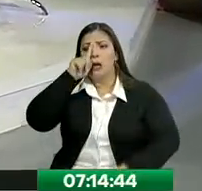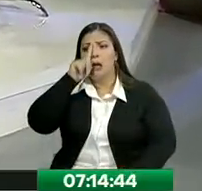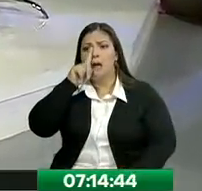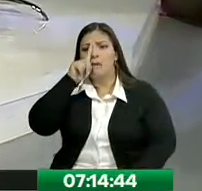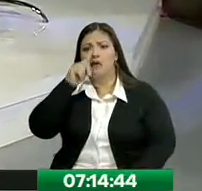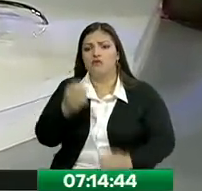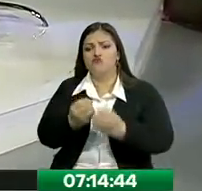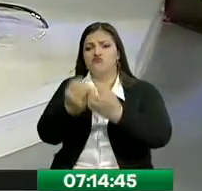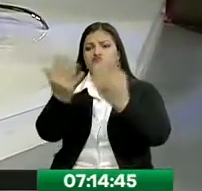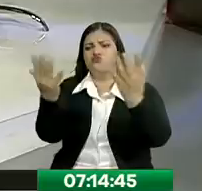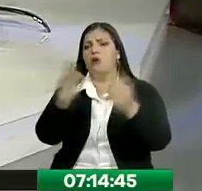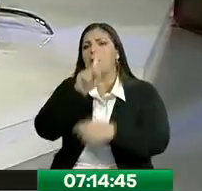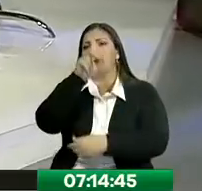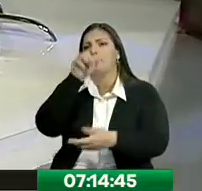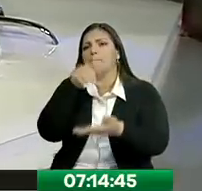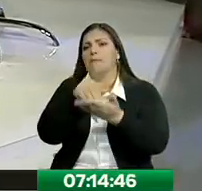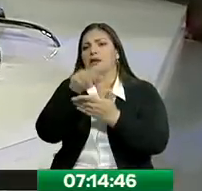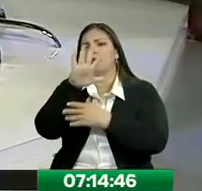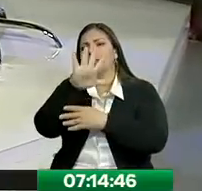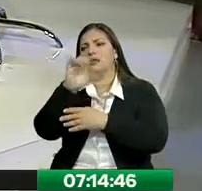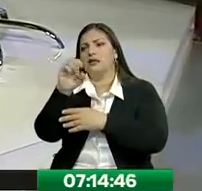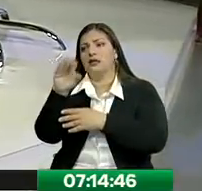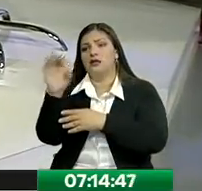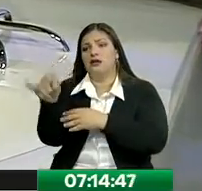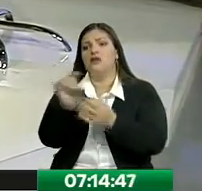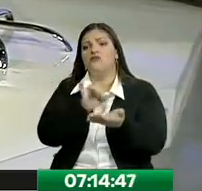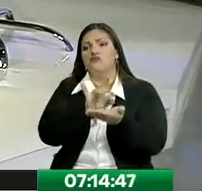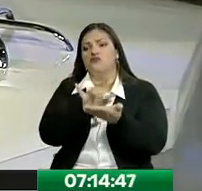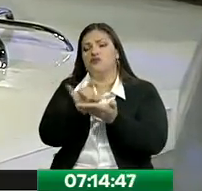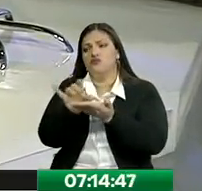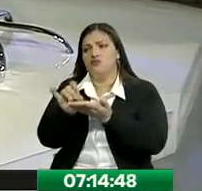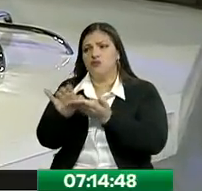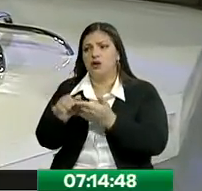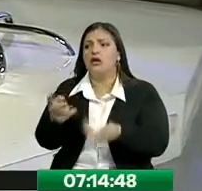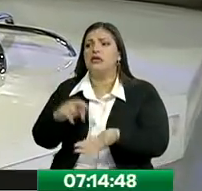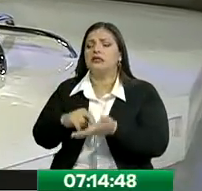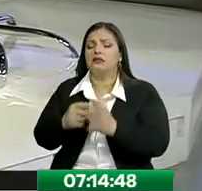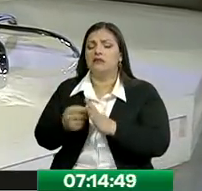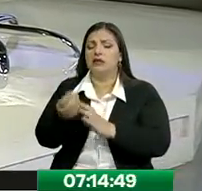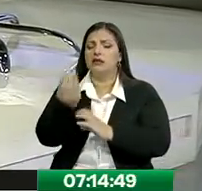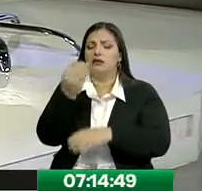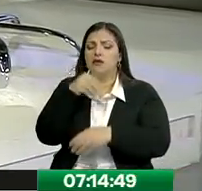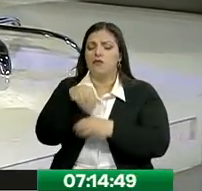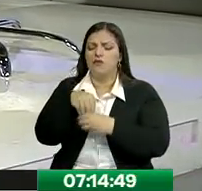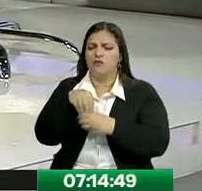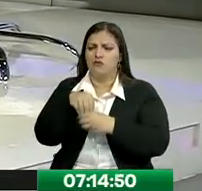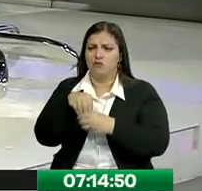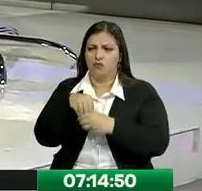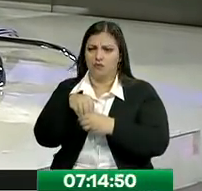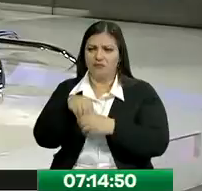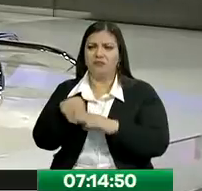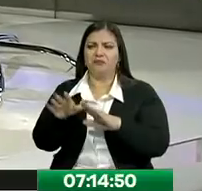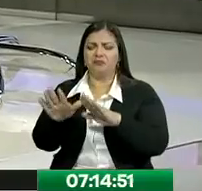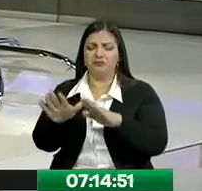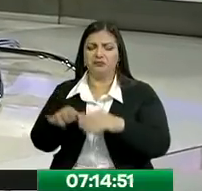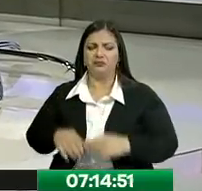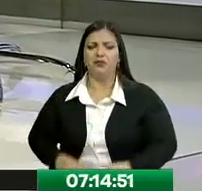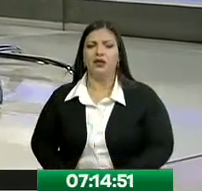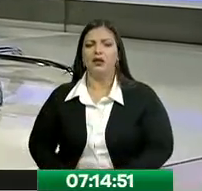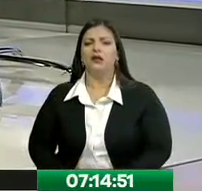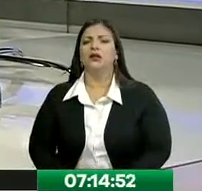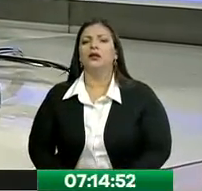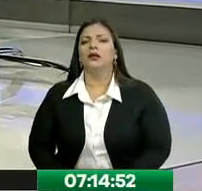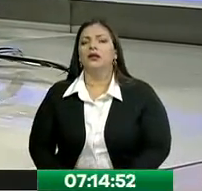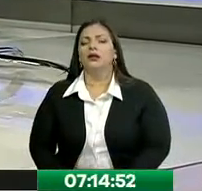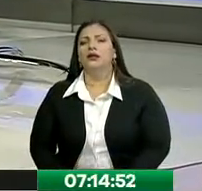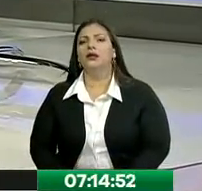los funcionarios, significaría un ahorro sustancial para el Estado ecuatoriano. No obstante, ¿podrán estas fusiones coadyuvar a reducir la